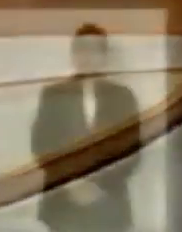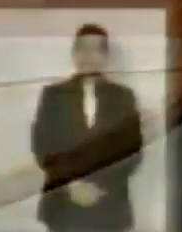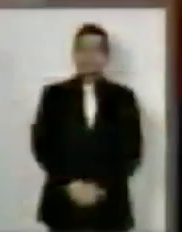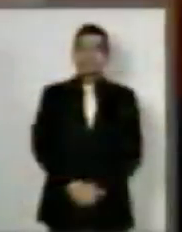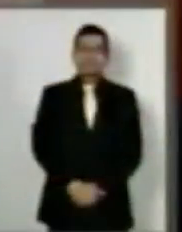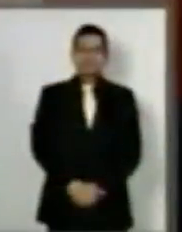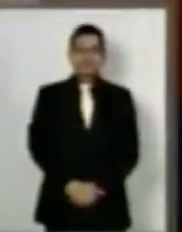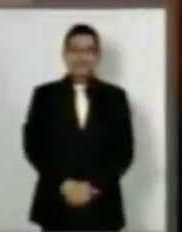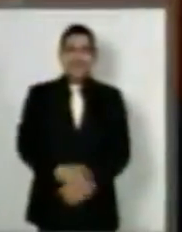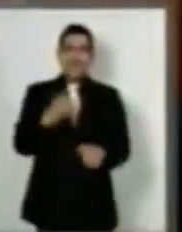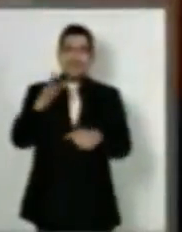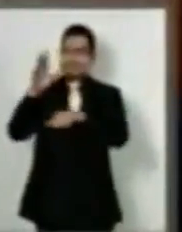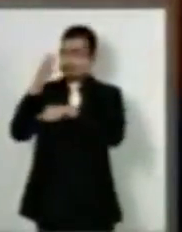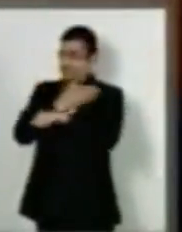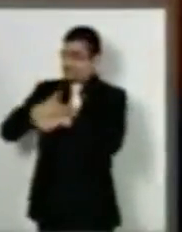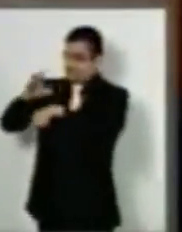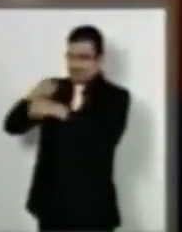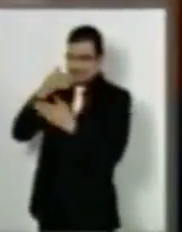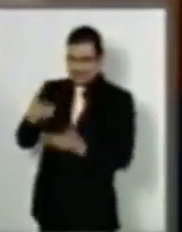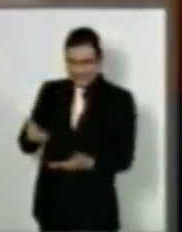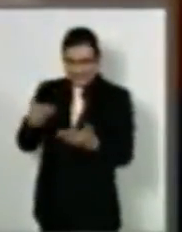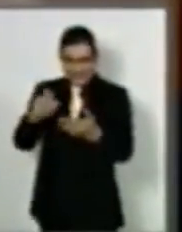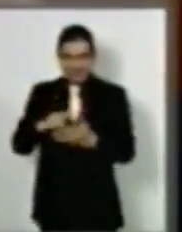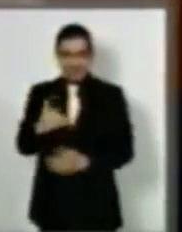Con el permiso de la presidencia,